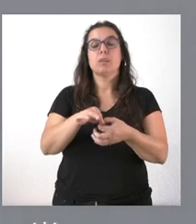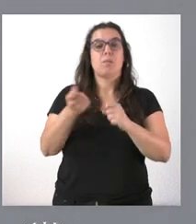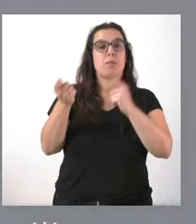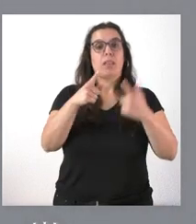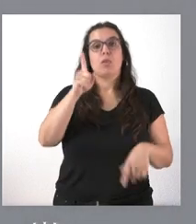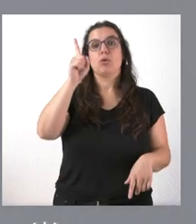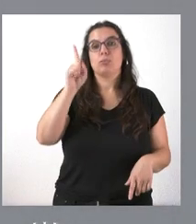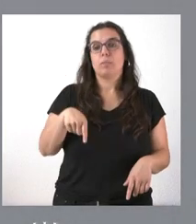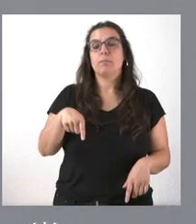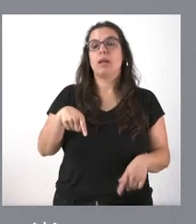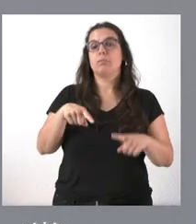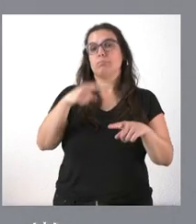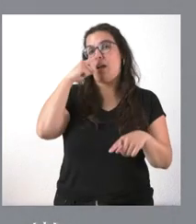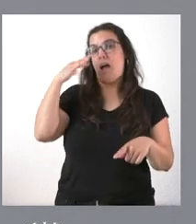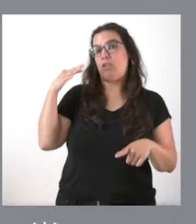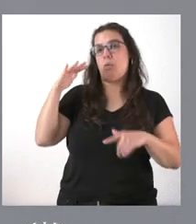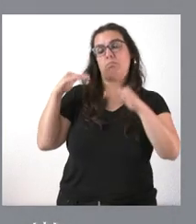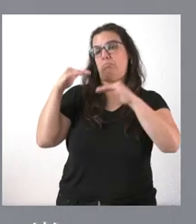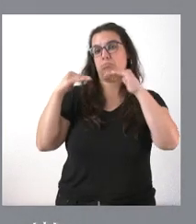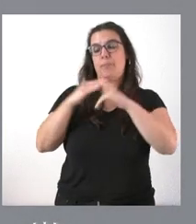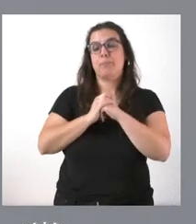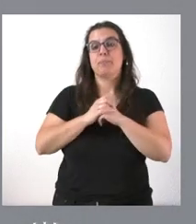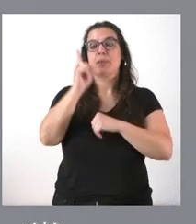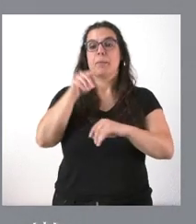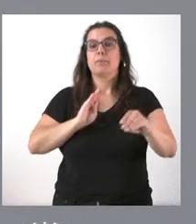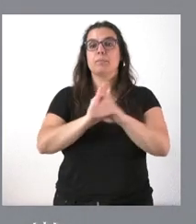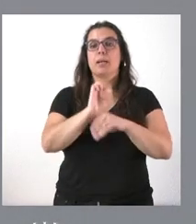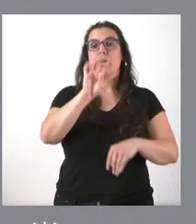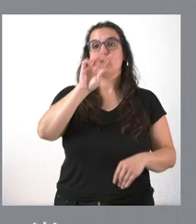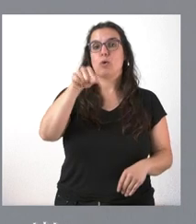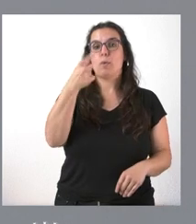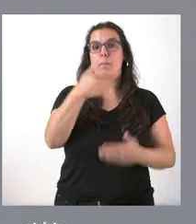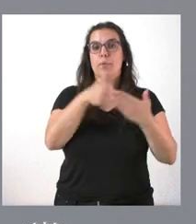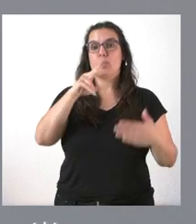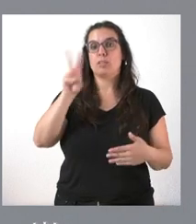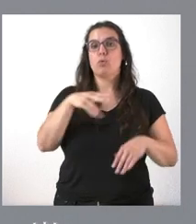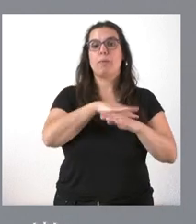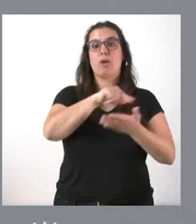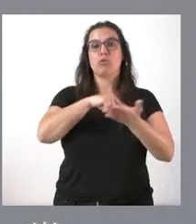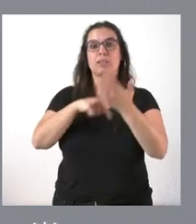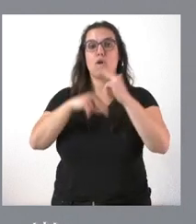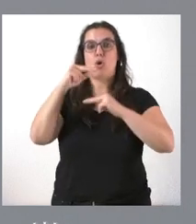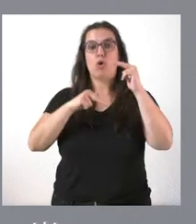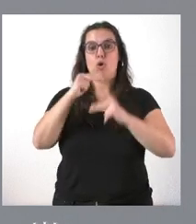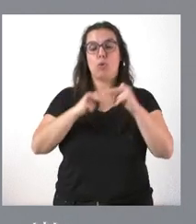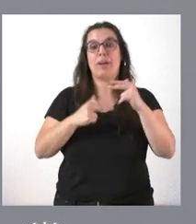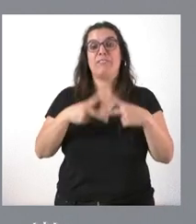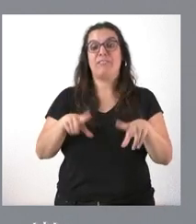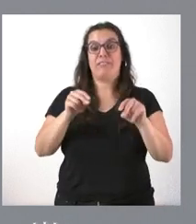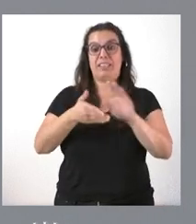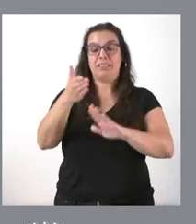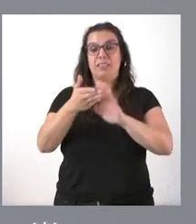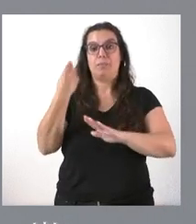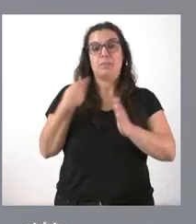a ejercicios anteriores una inversión de 14,1 millones de euros para contratar las obras de finalización de la variante de guardo